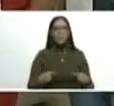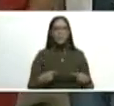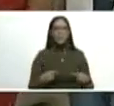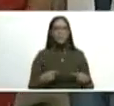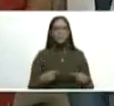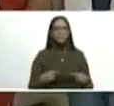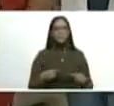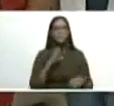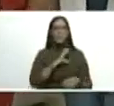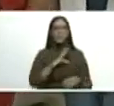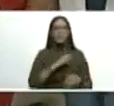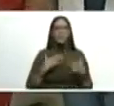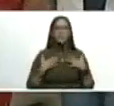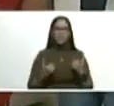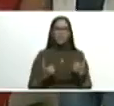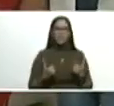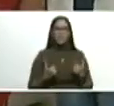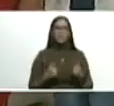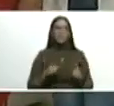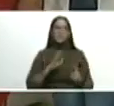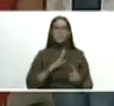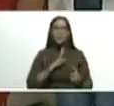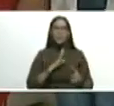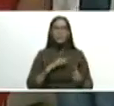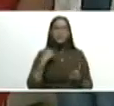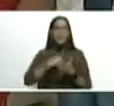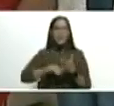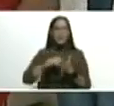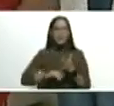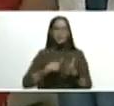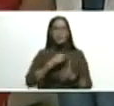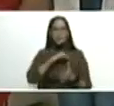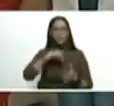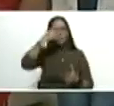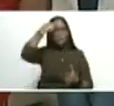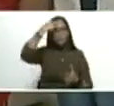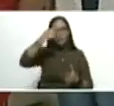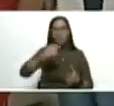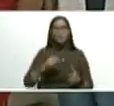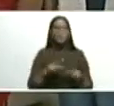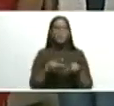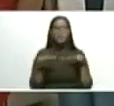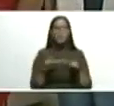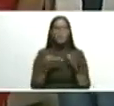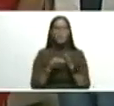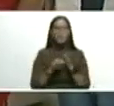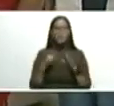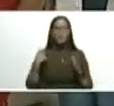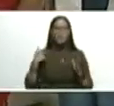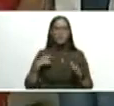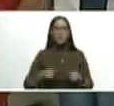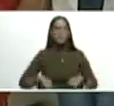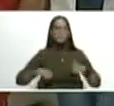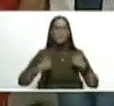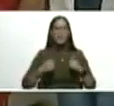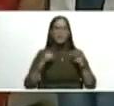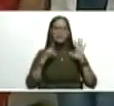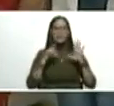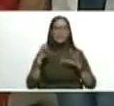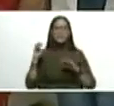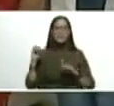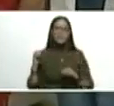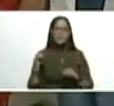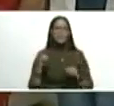de Salud forma parte de la historia de la lucha de nuestro pueblo en todos estos lugares donde tenemos más de 700 módulos de